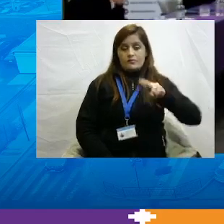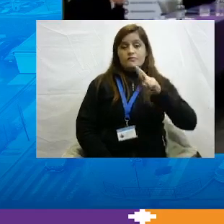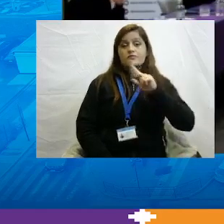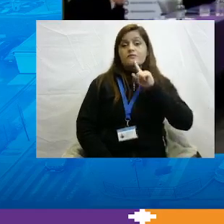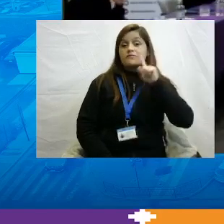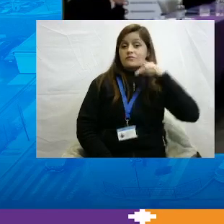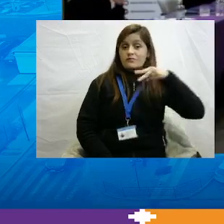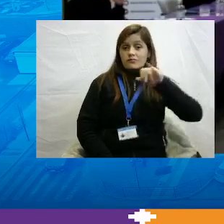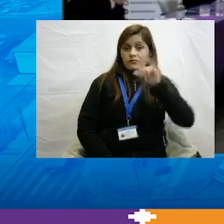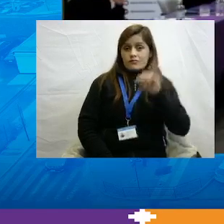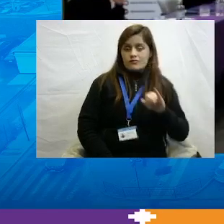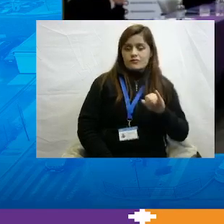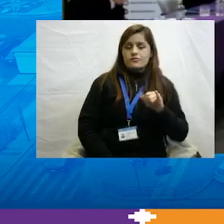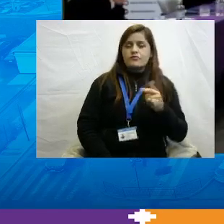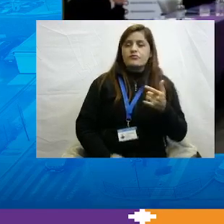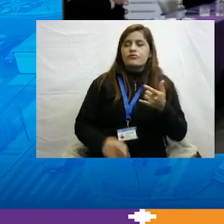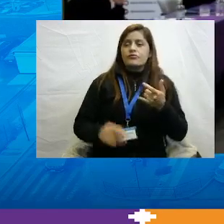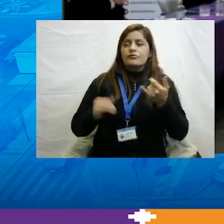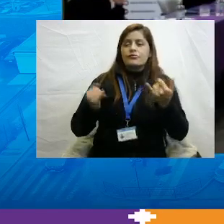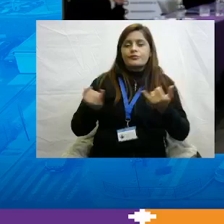criterio uniforme. Se trata de